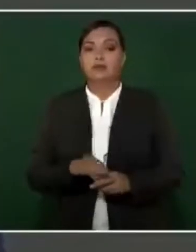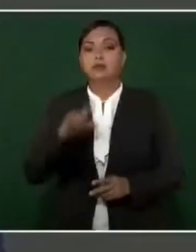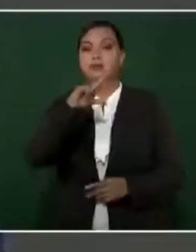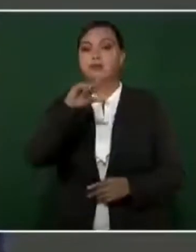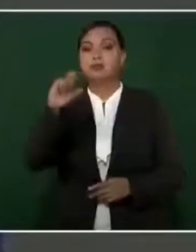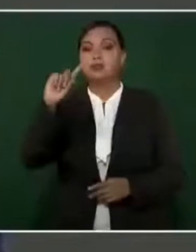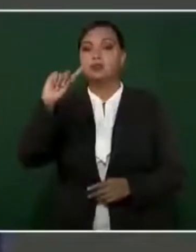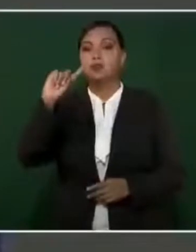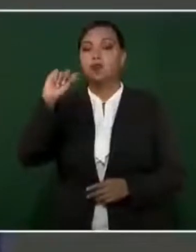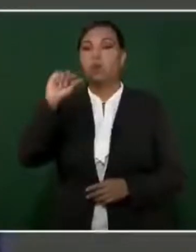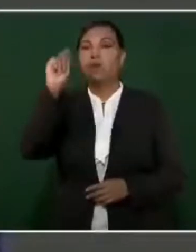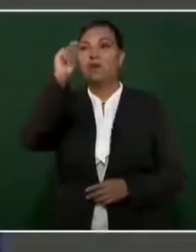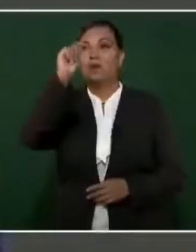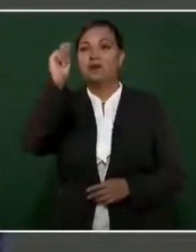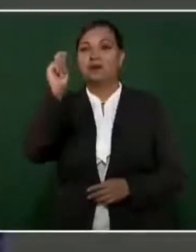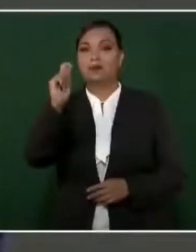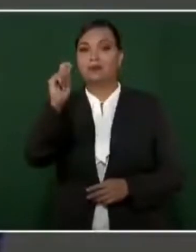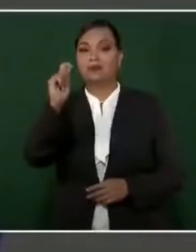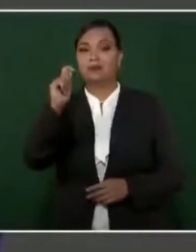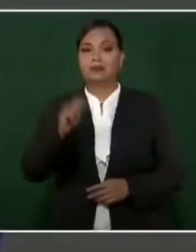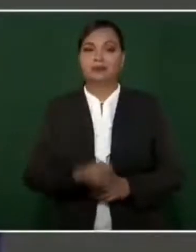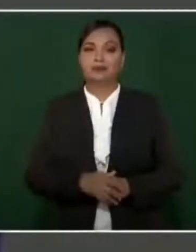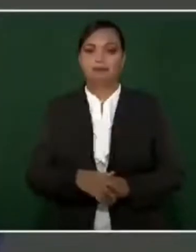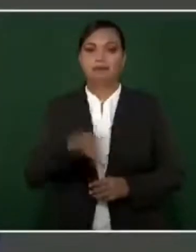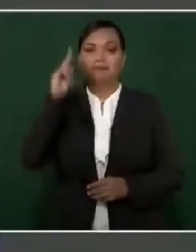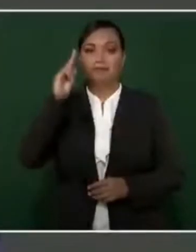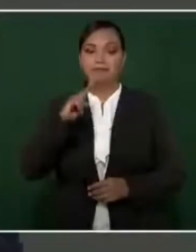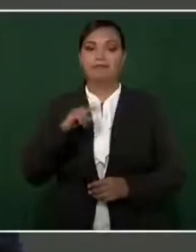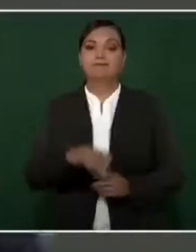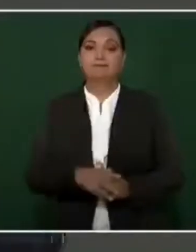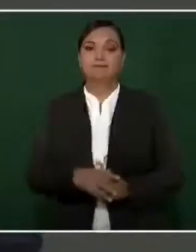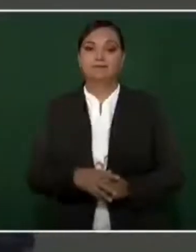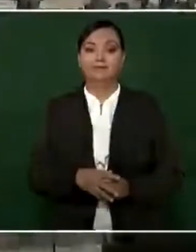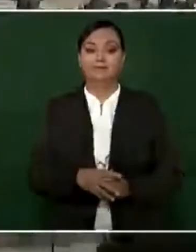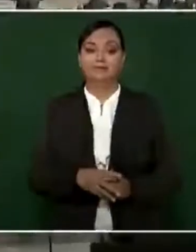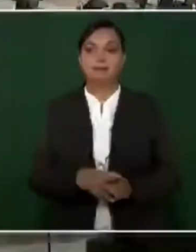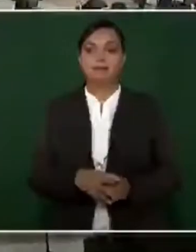140% en términos reales. Esto es